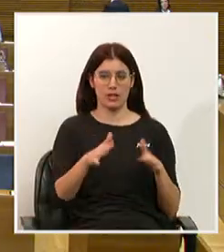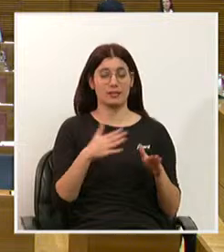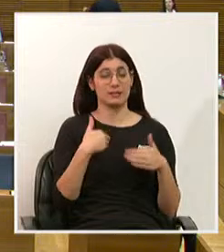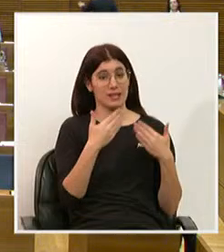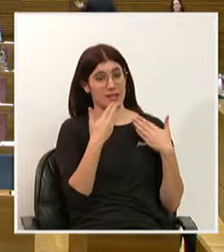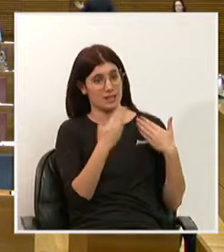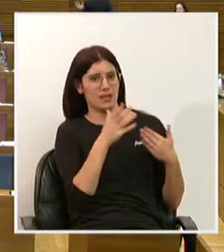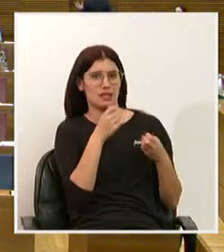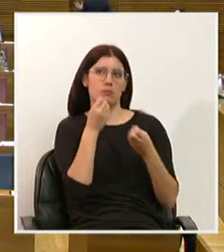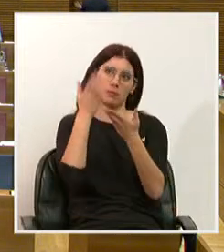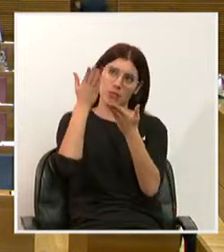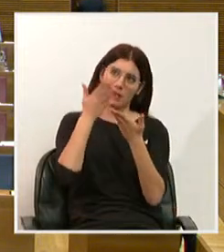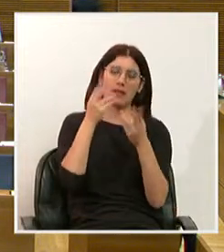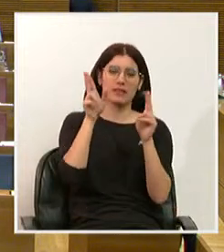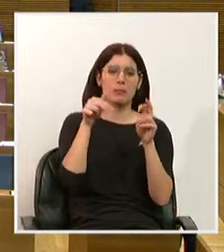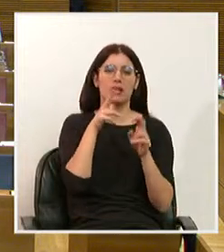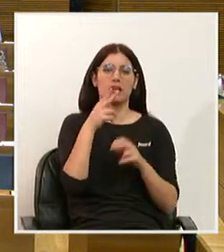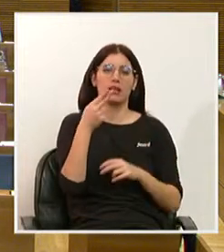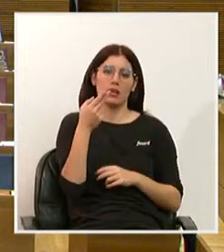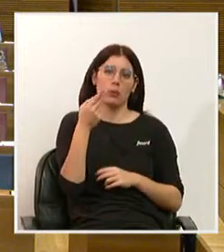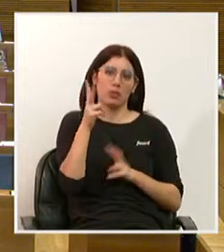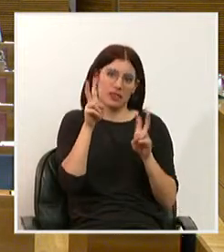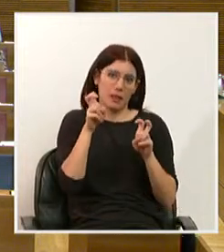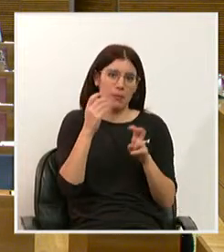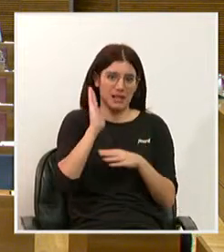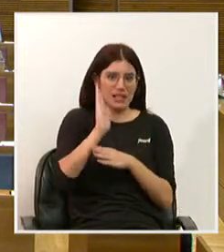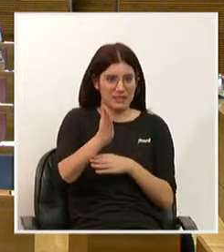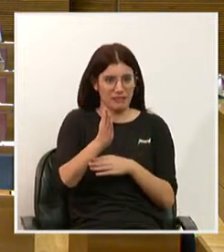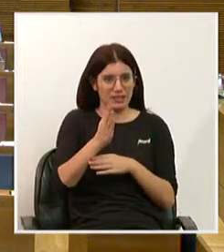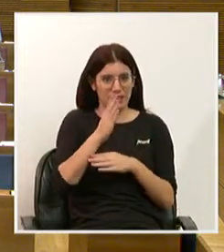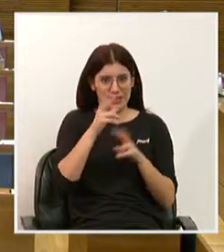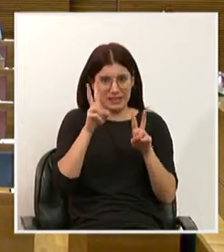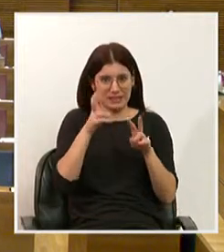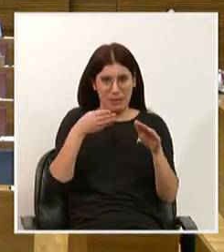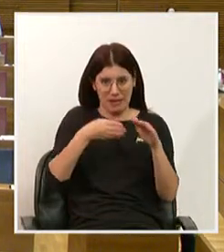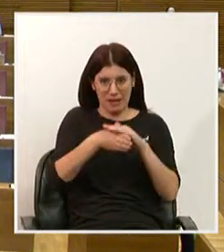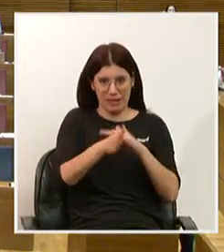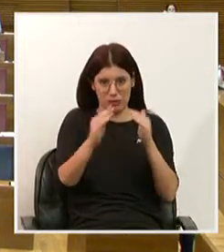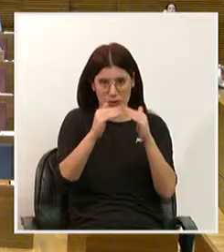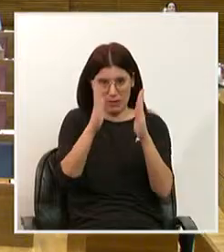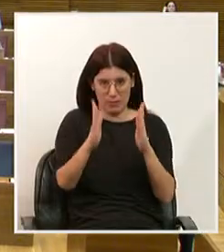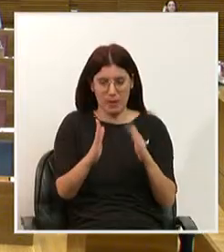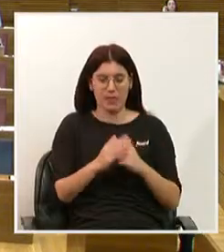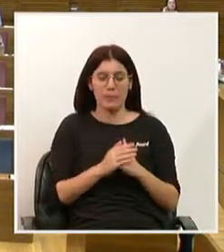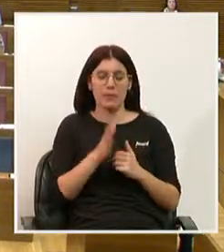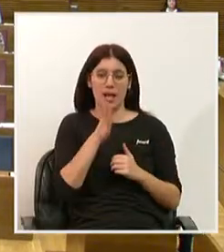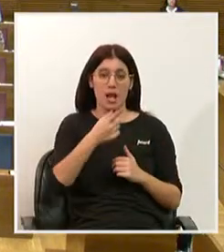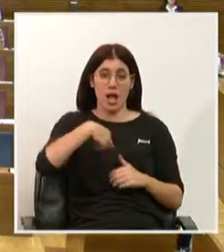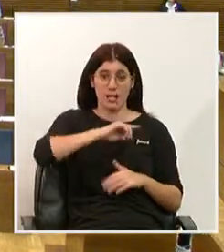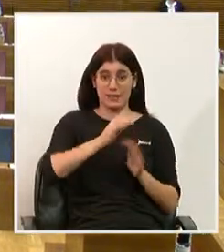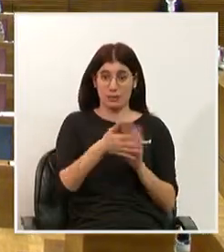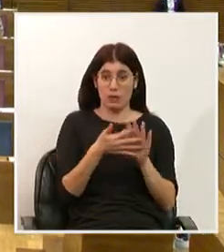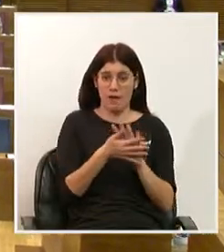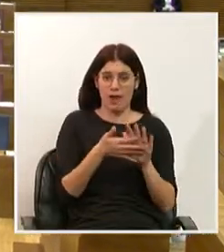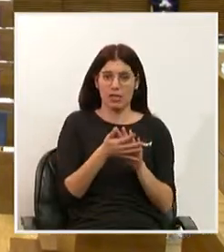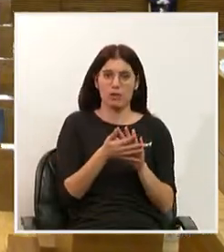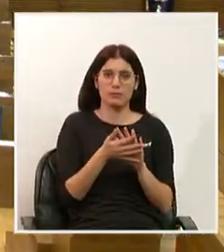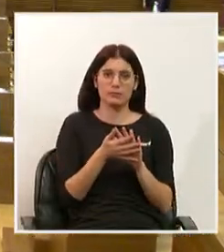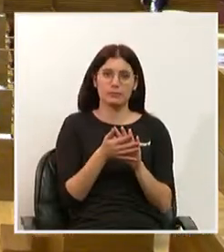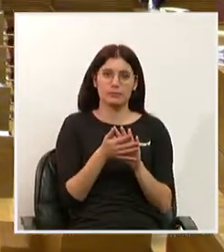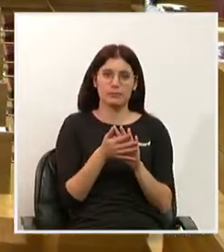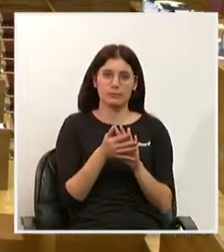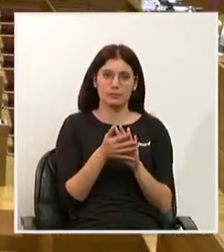lauda y en un temaa es habit el que est parl la